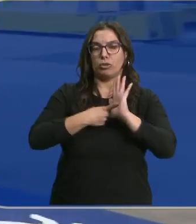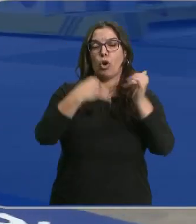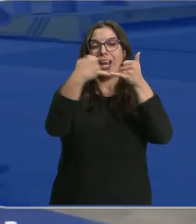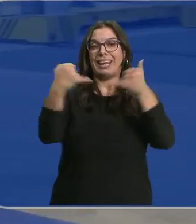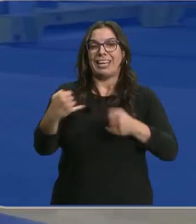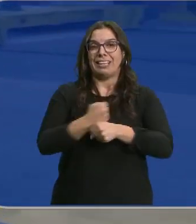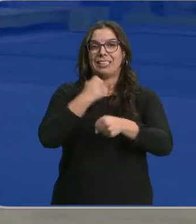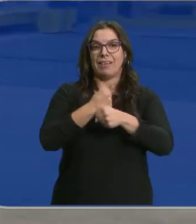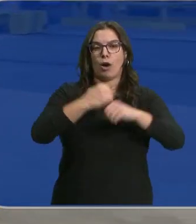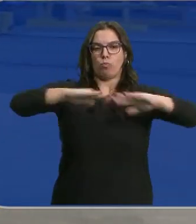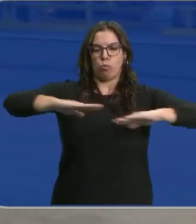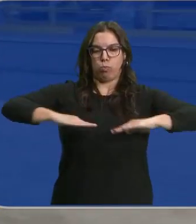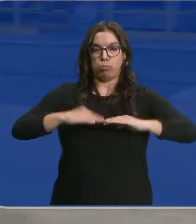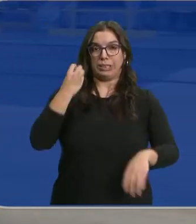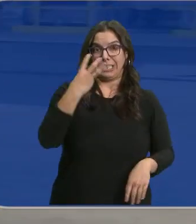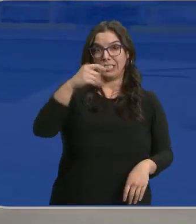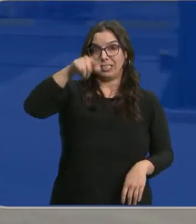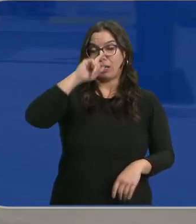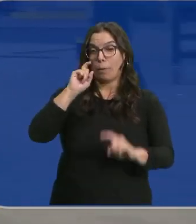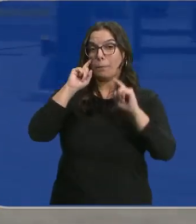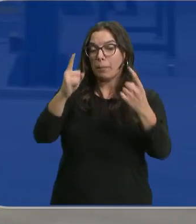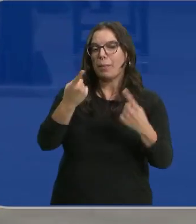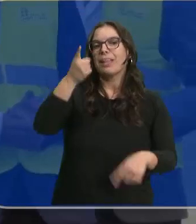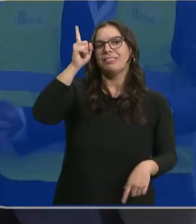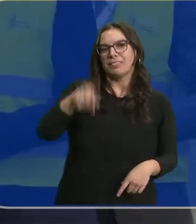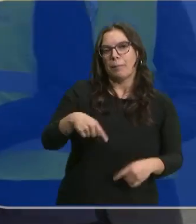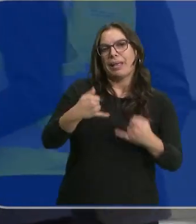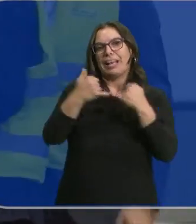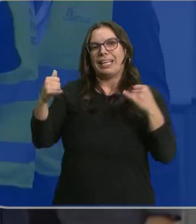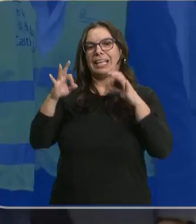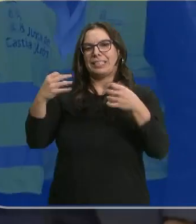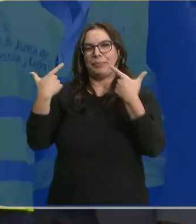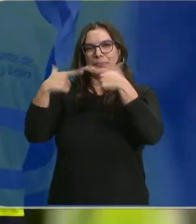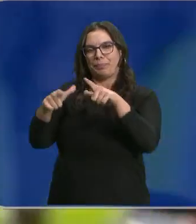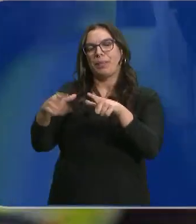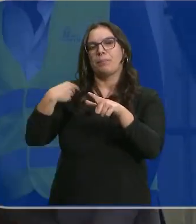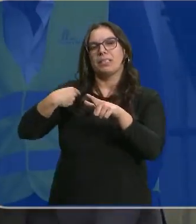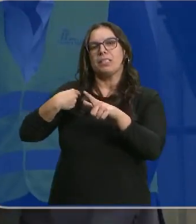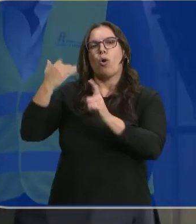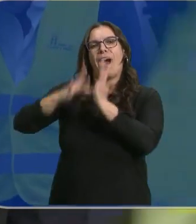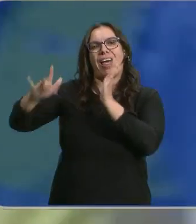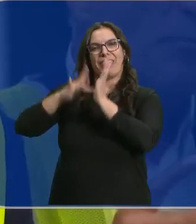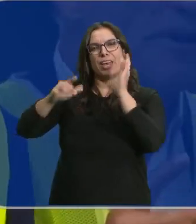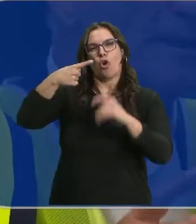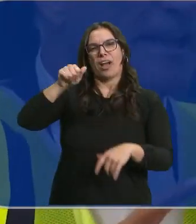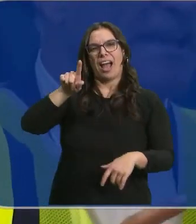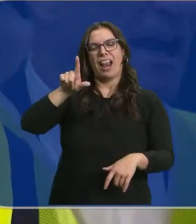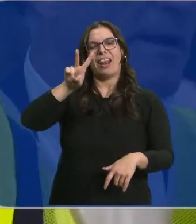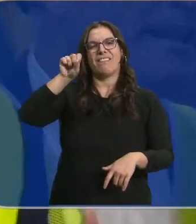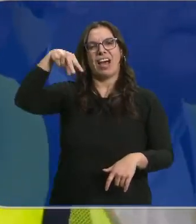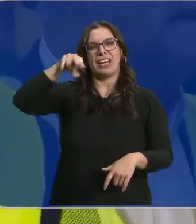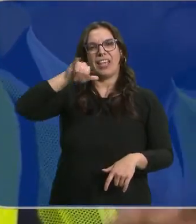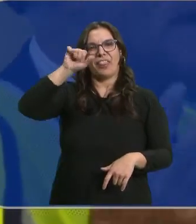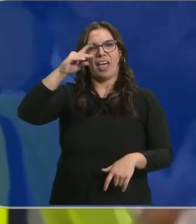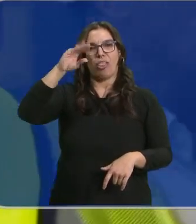de trabajo. Este año, por primera vez, ya está en funcionamiento también la línea de galvanizado de acero de esta planta, que quiere